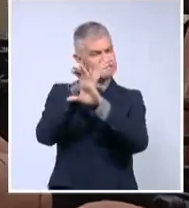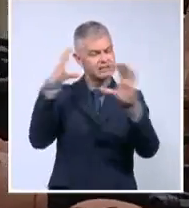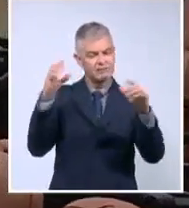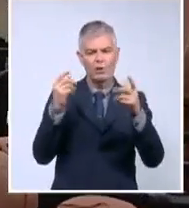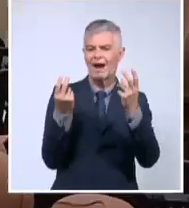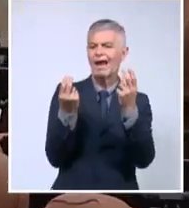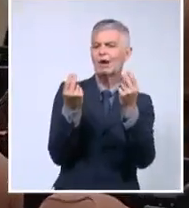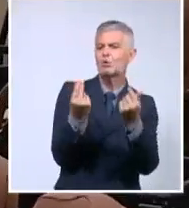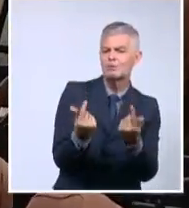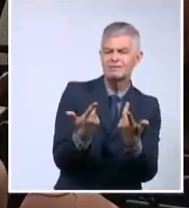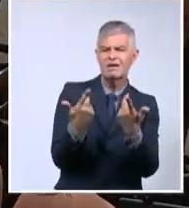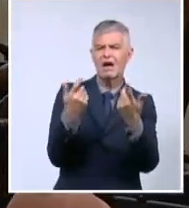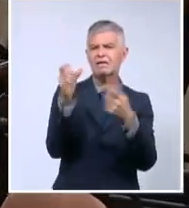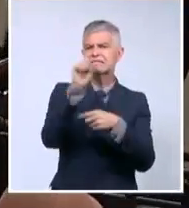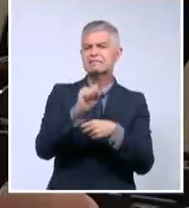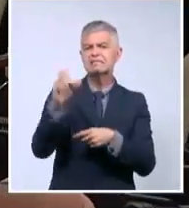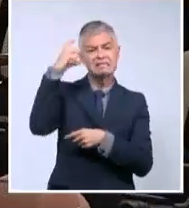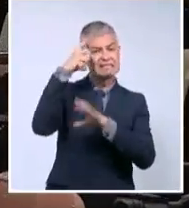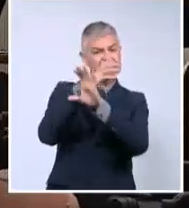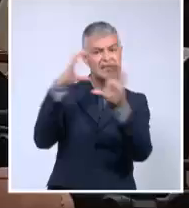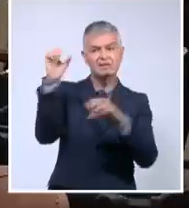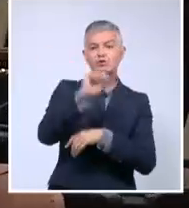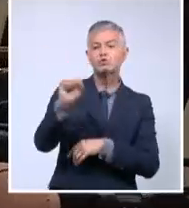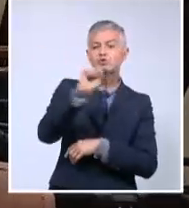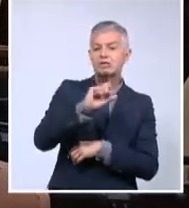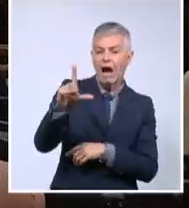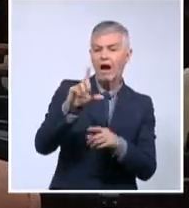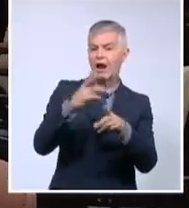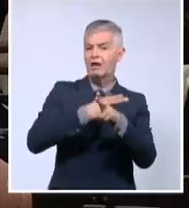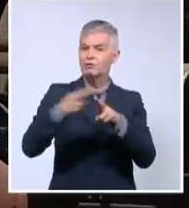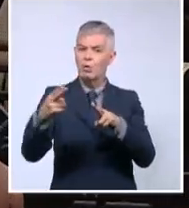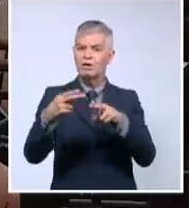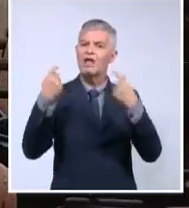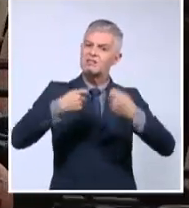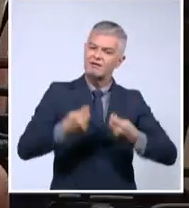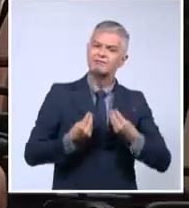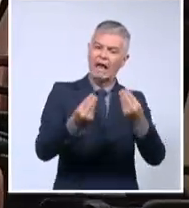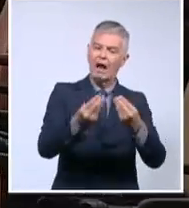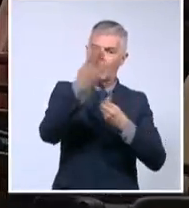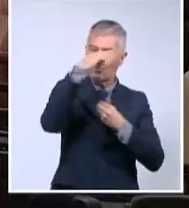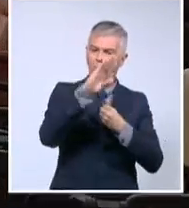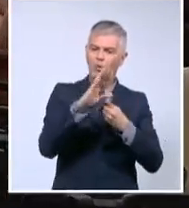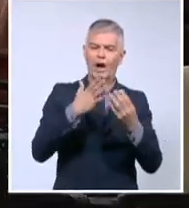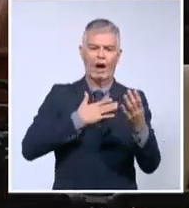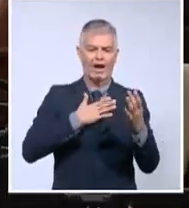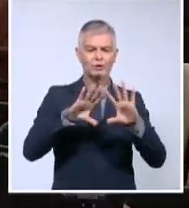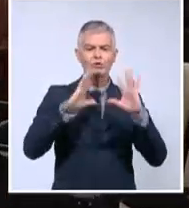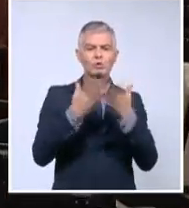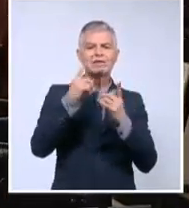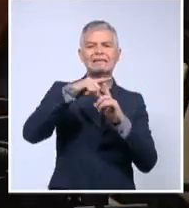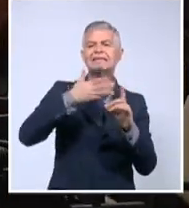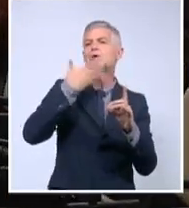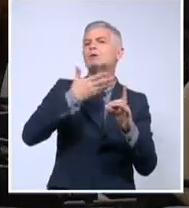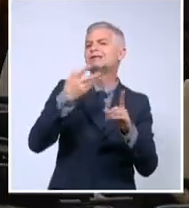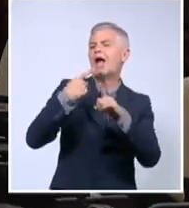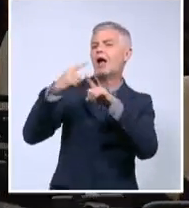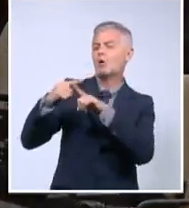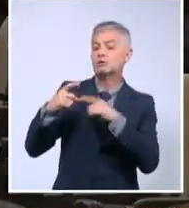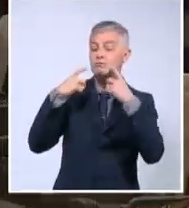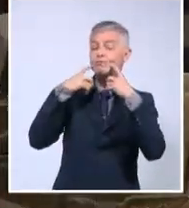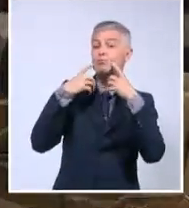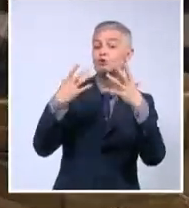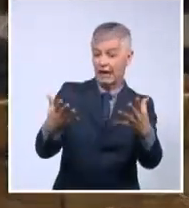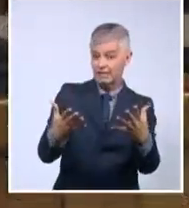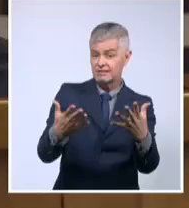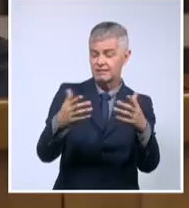las ciencias sociales e históricas deberán dotar a la nación de un cuerpo teórico indispensable a este momento preñado